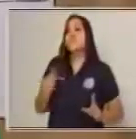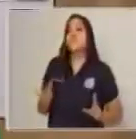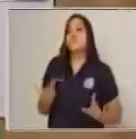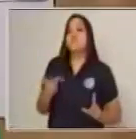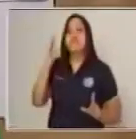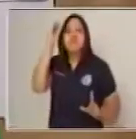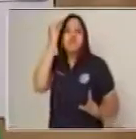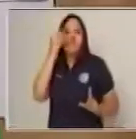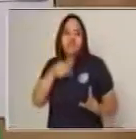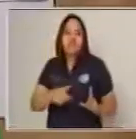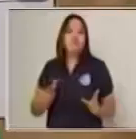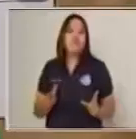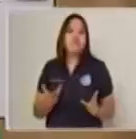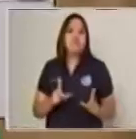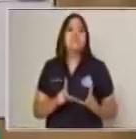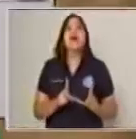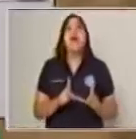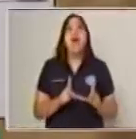Porque eso nos hace